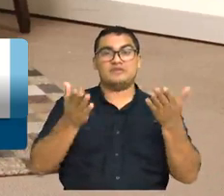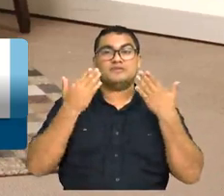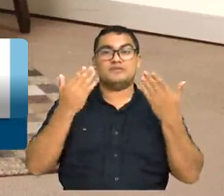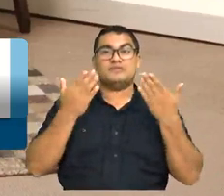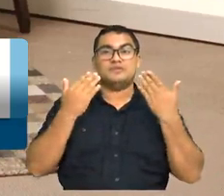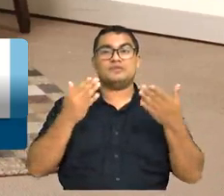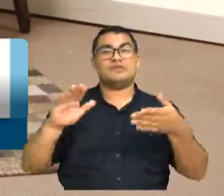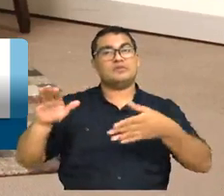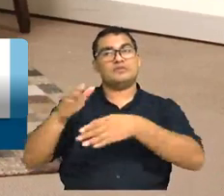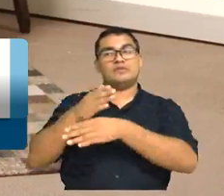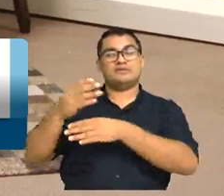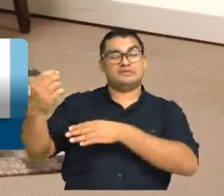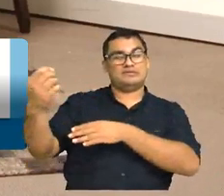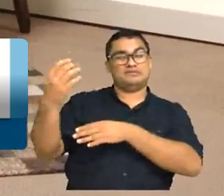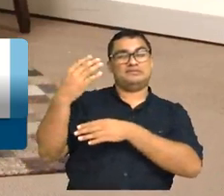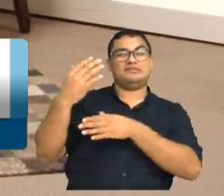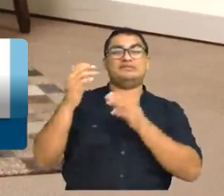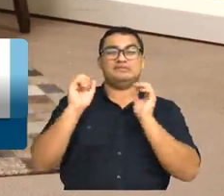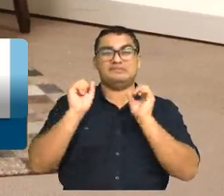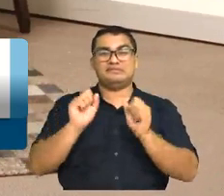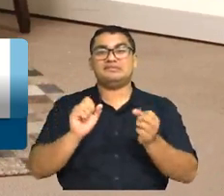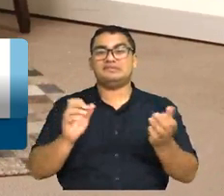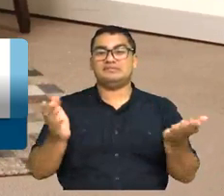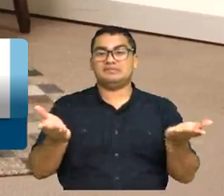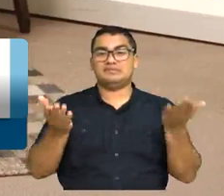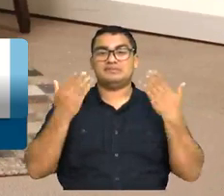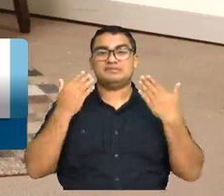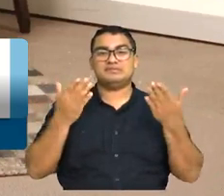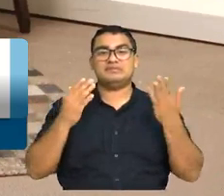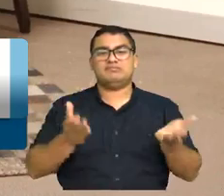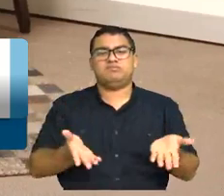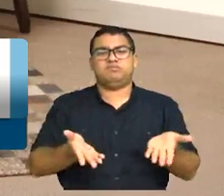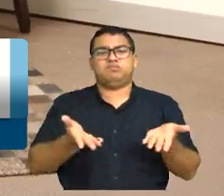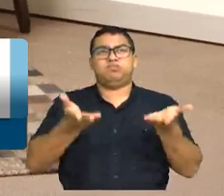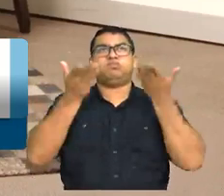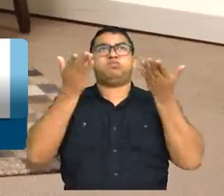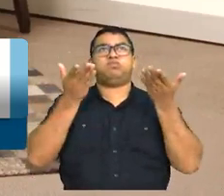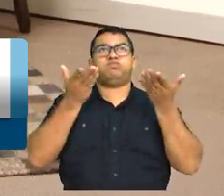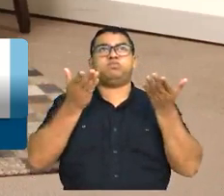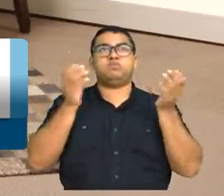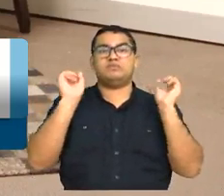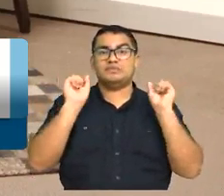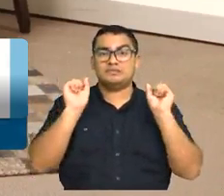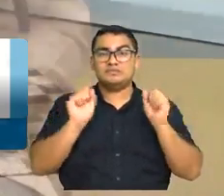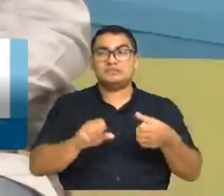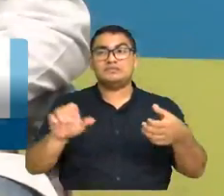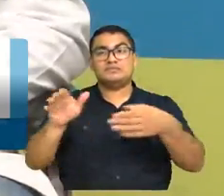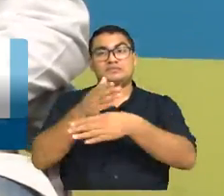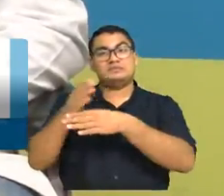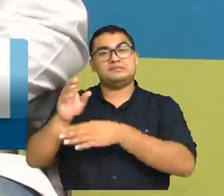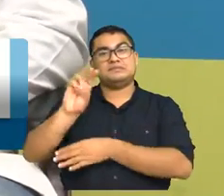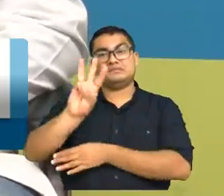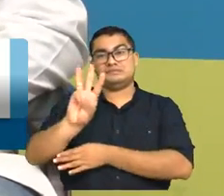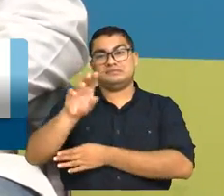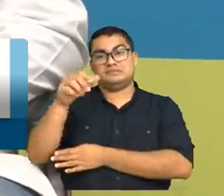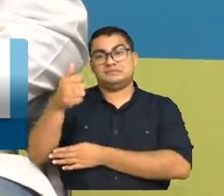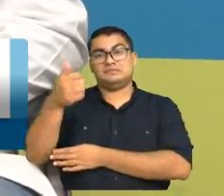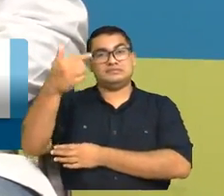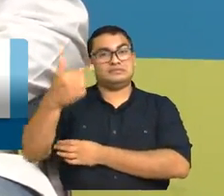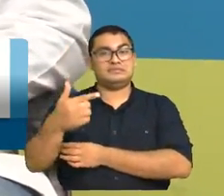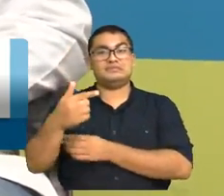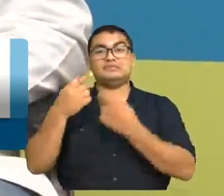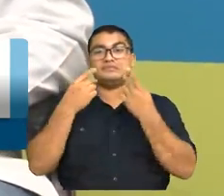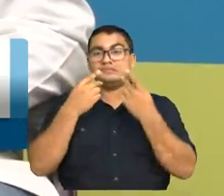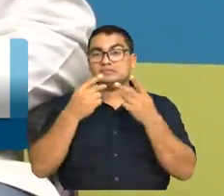color y dan un reflejo. Obviamente sí, también. Es decir, la sensación ambiental puede ser de unos 36 grados. Pero hay